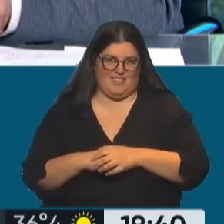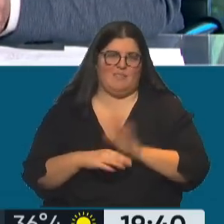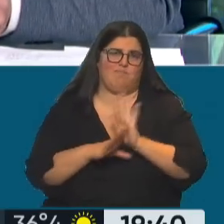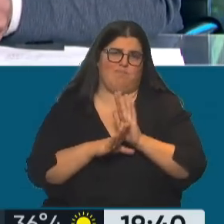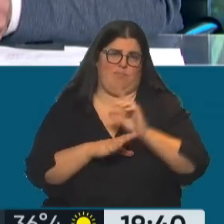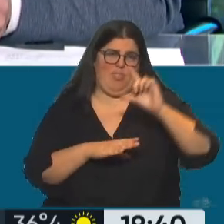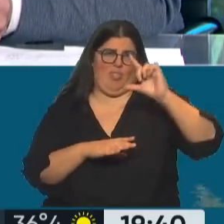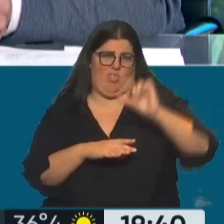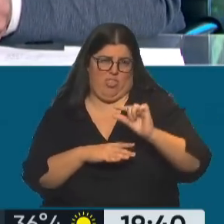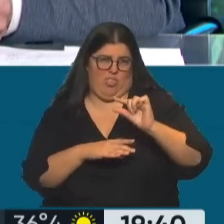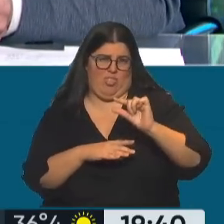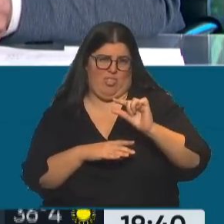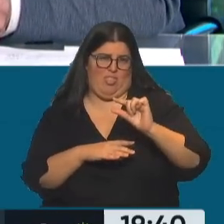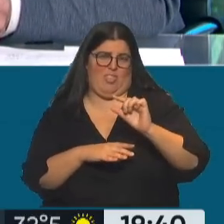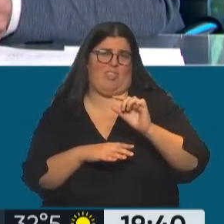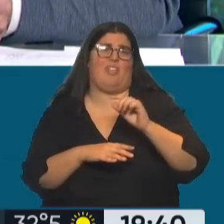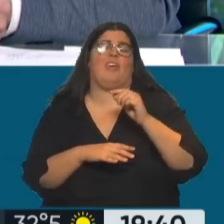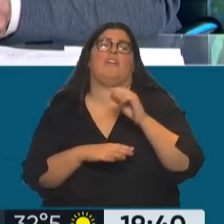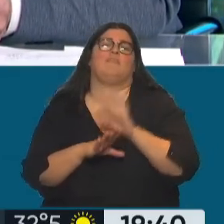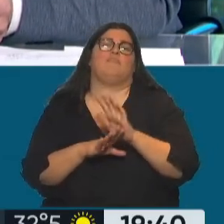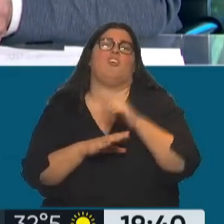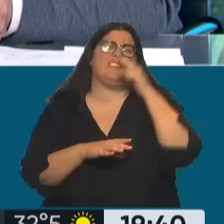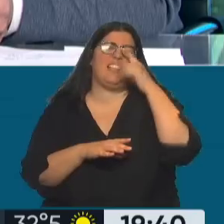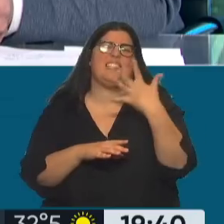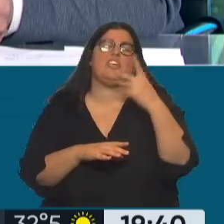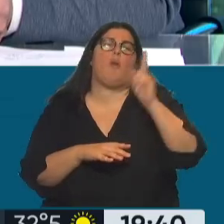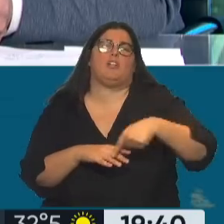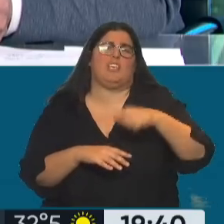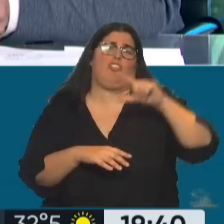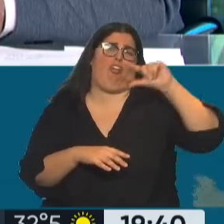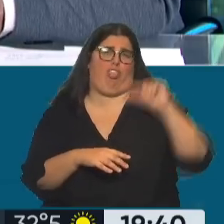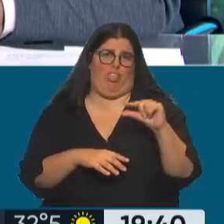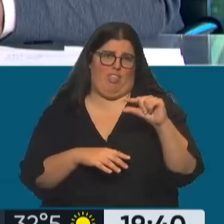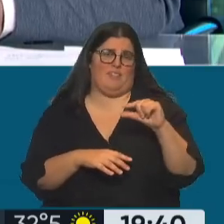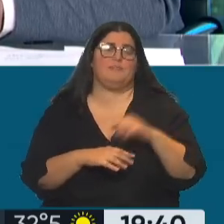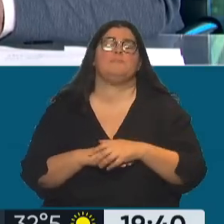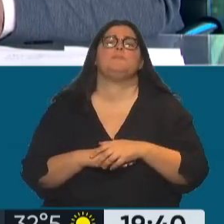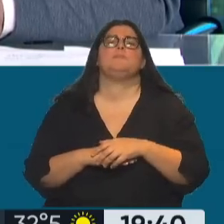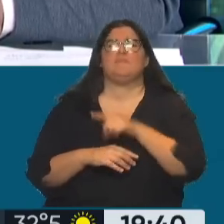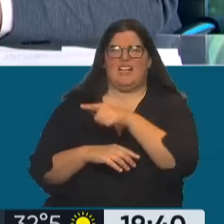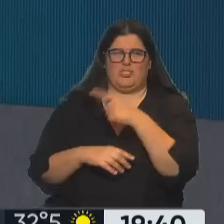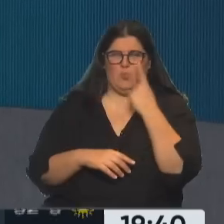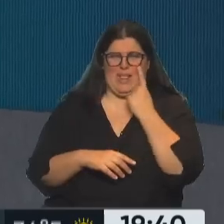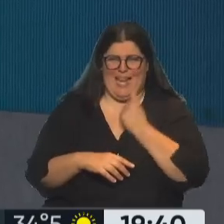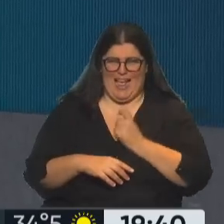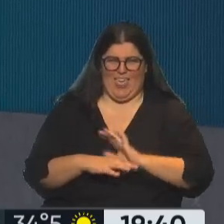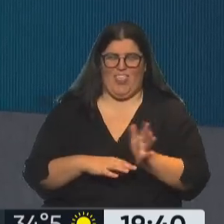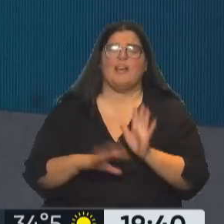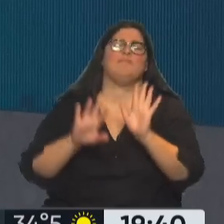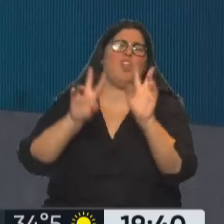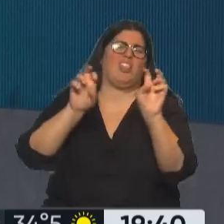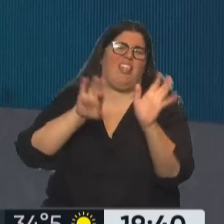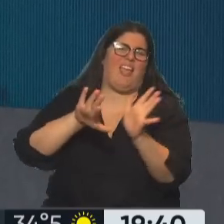reducción de 3 de cada 4 pesos que recibís, 75% Hernán, menos. Pero la ilusión acá... Pero esto es una tragedia. Pero más allá de